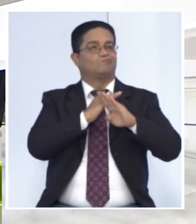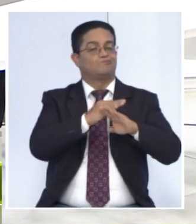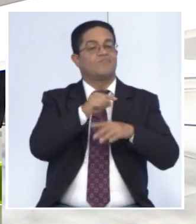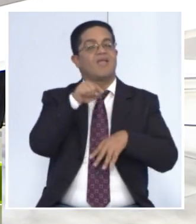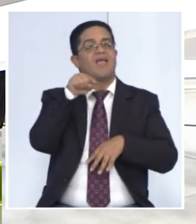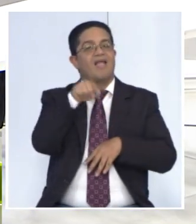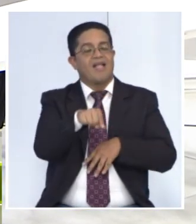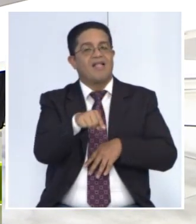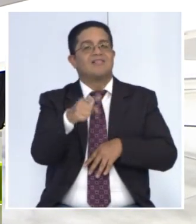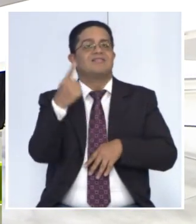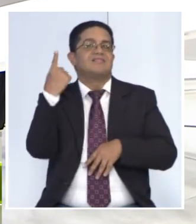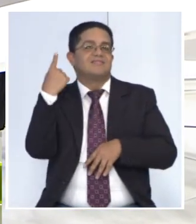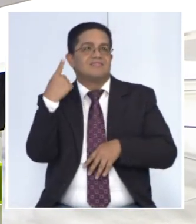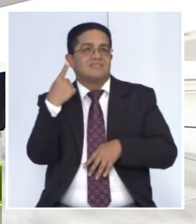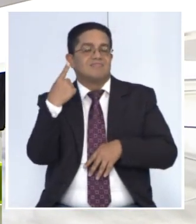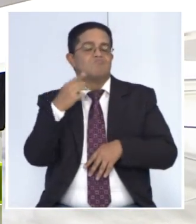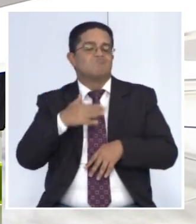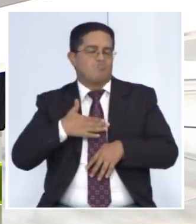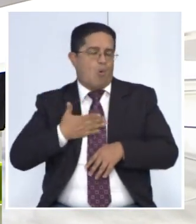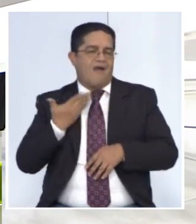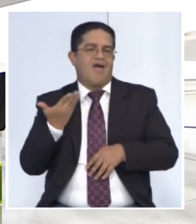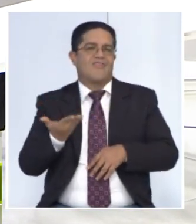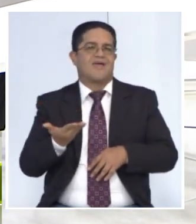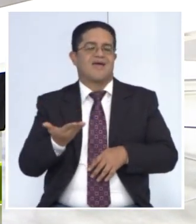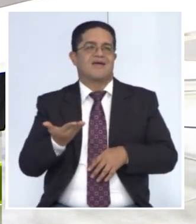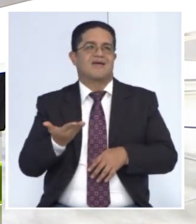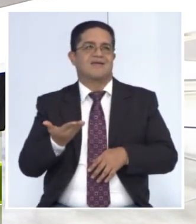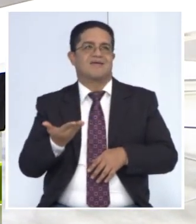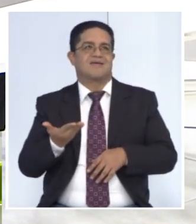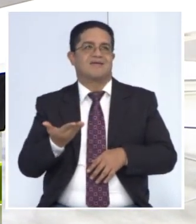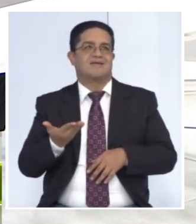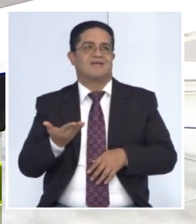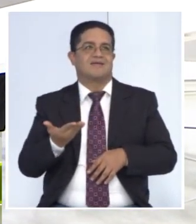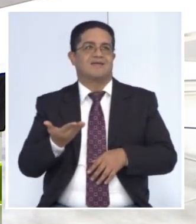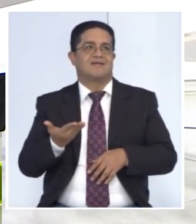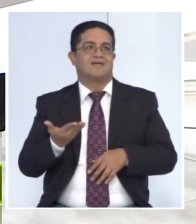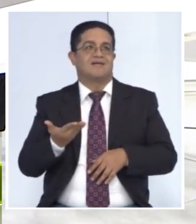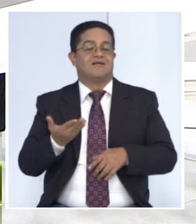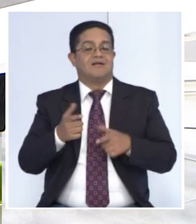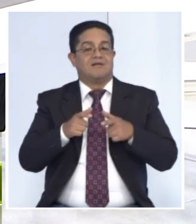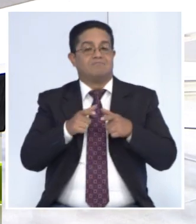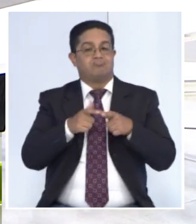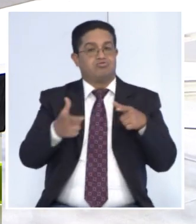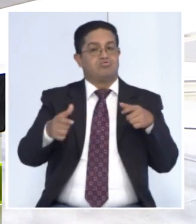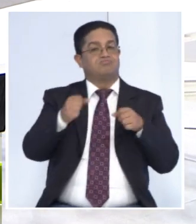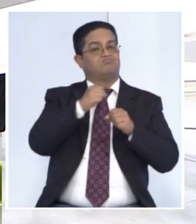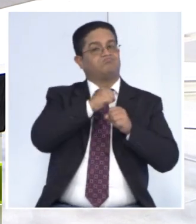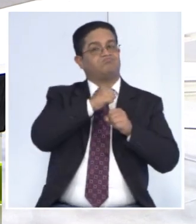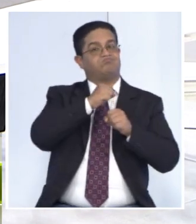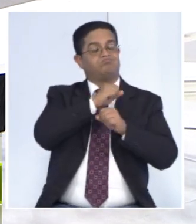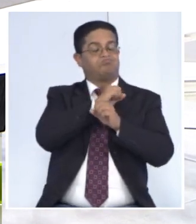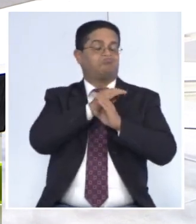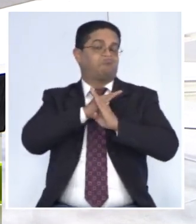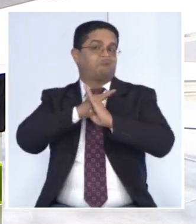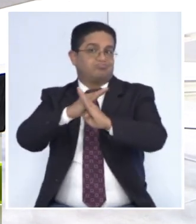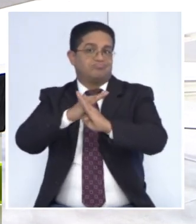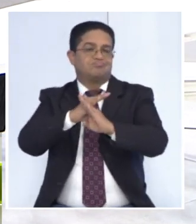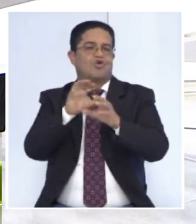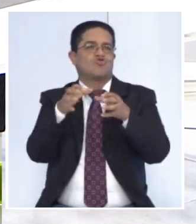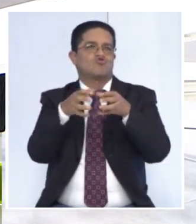tiene una capacidad muy grande de producir anticuerpos en el organismo de la